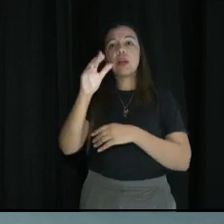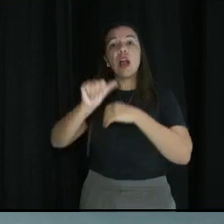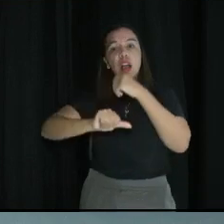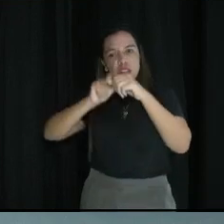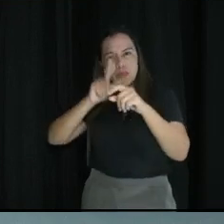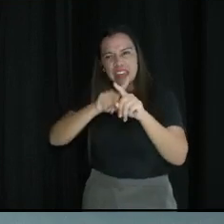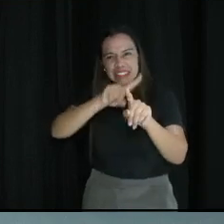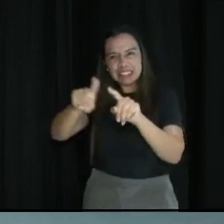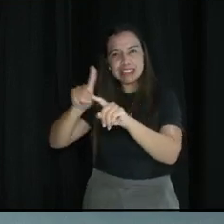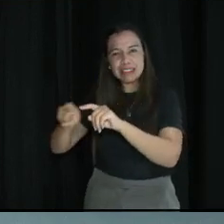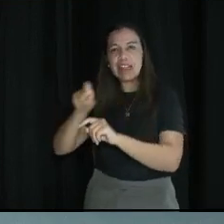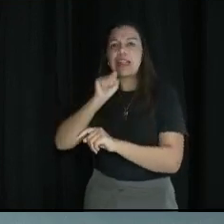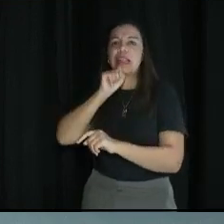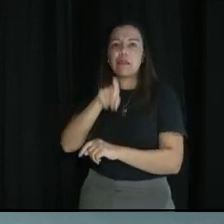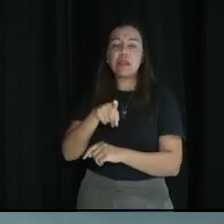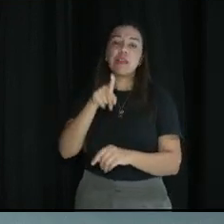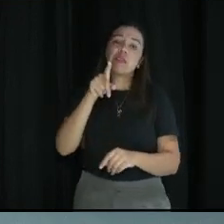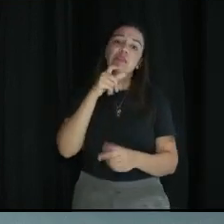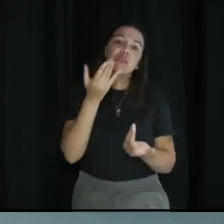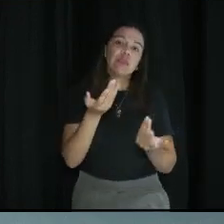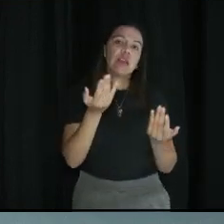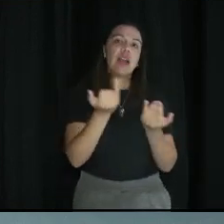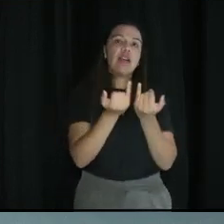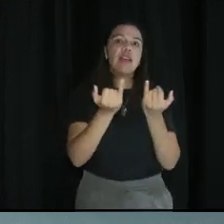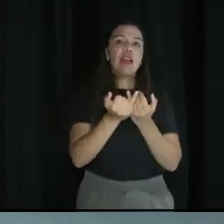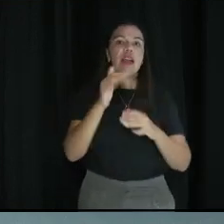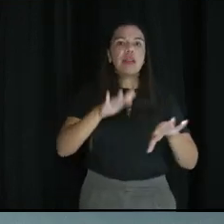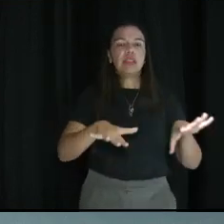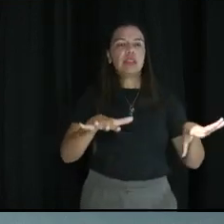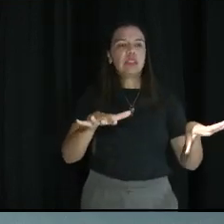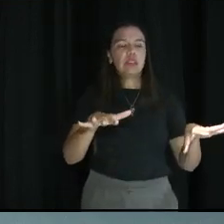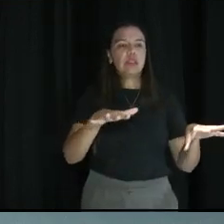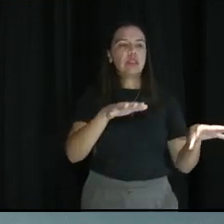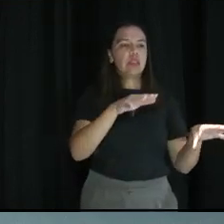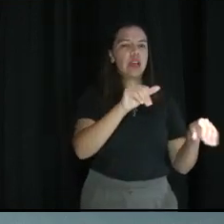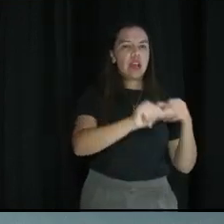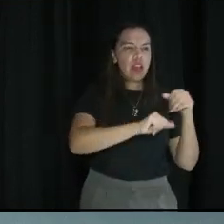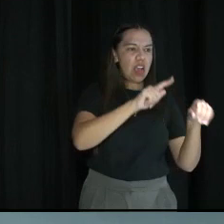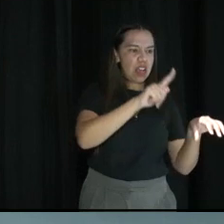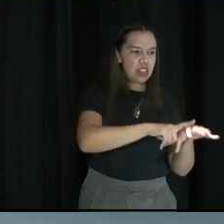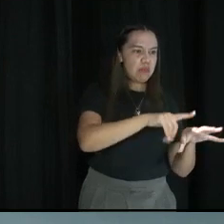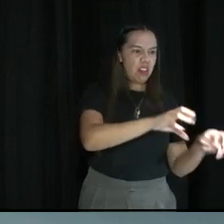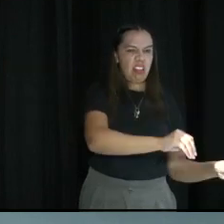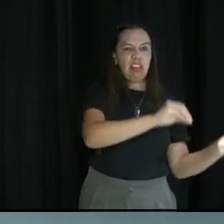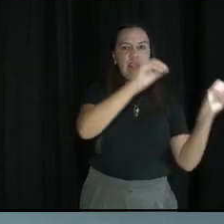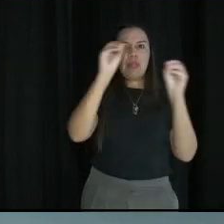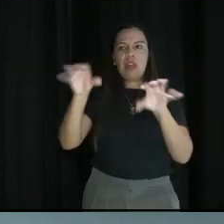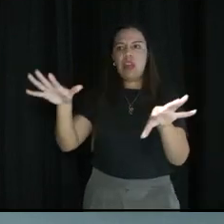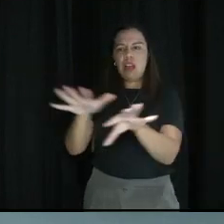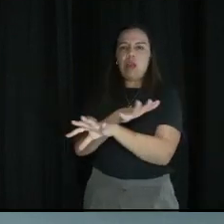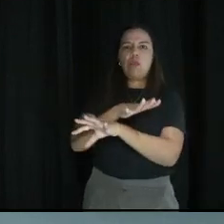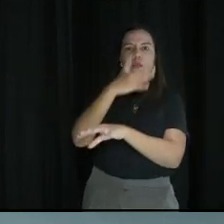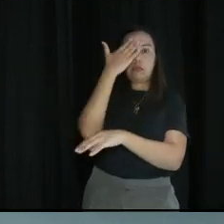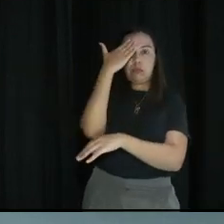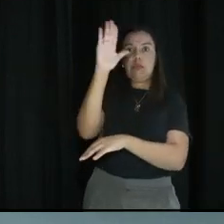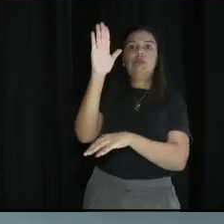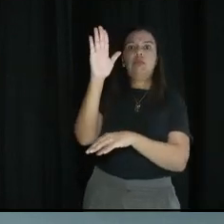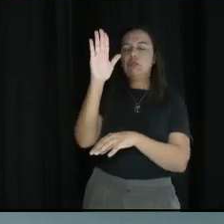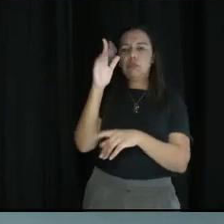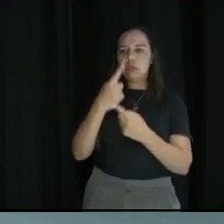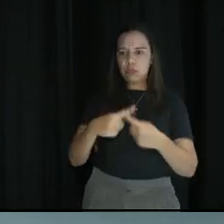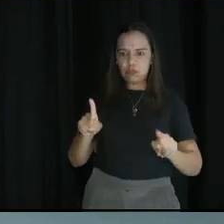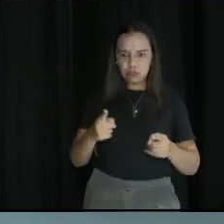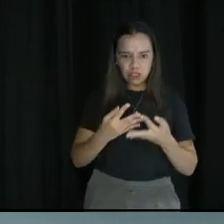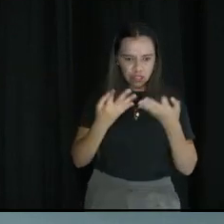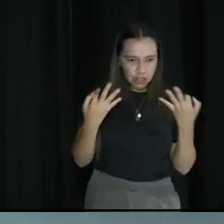nos ponemos a pensar que cuando hay un cambio de uso de suelo no nada más está afectando la masa arbórea, sino también se está